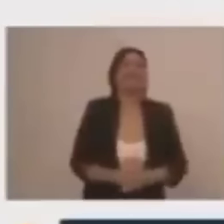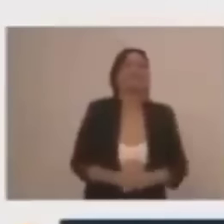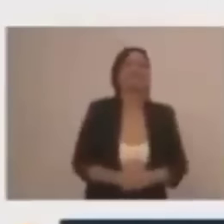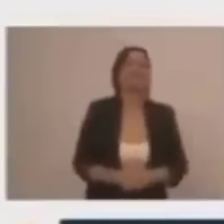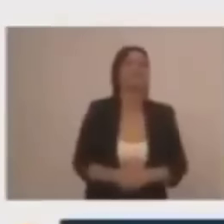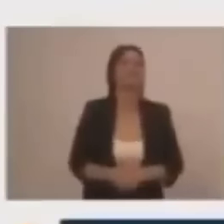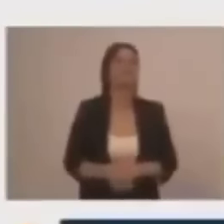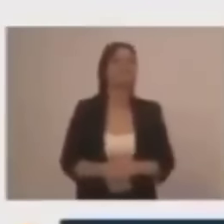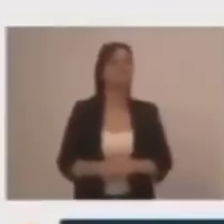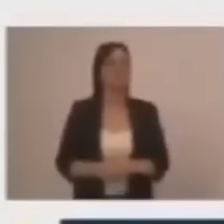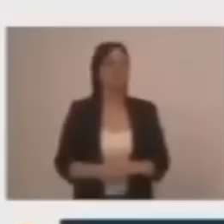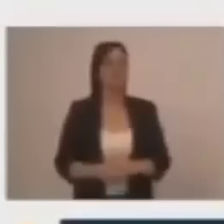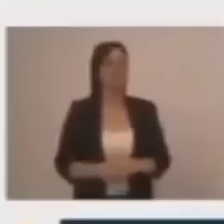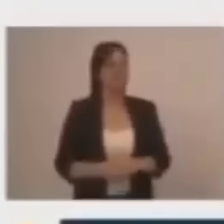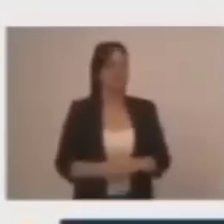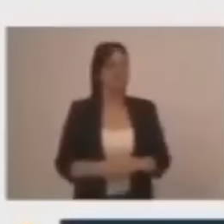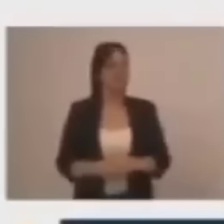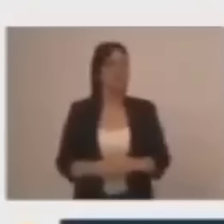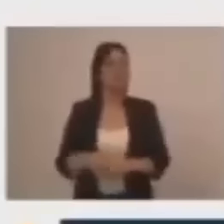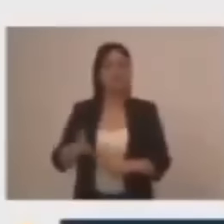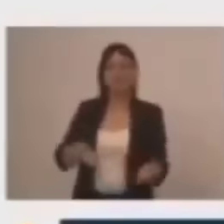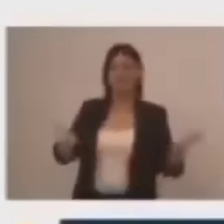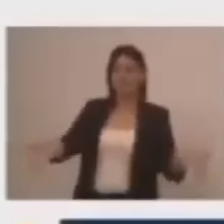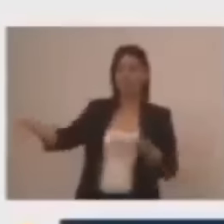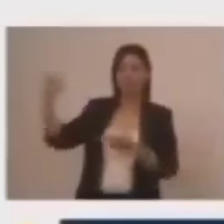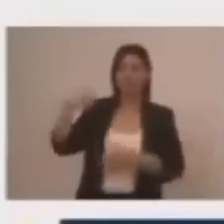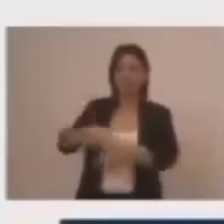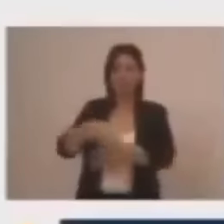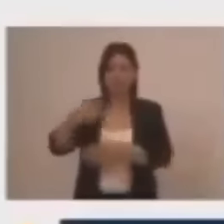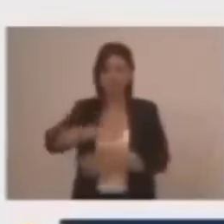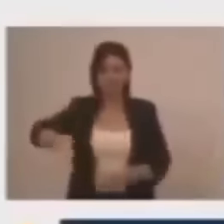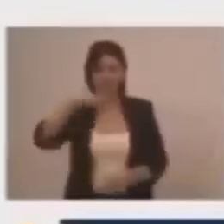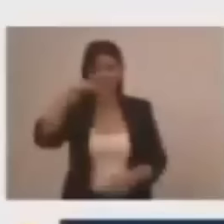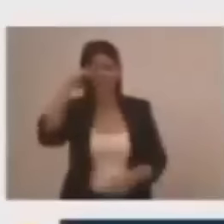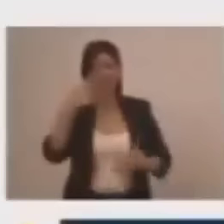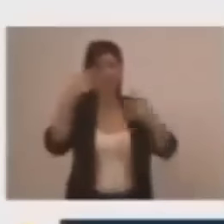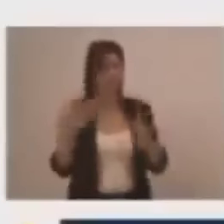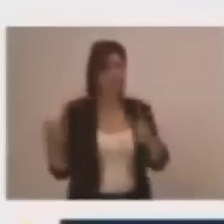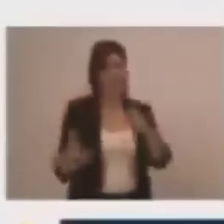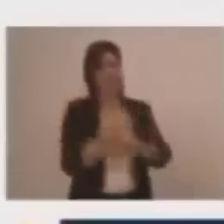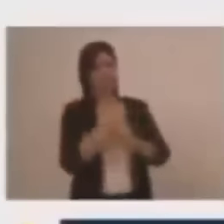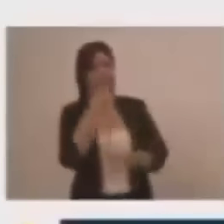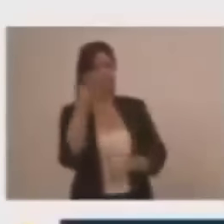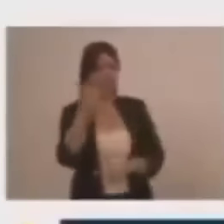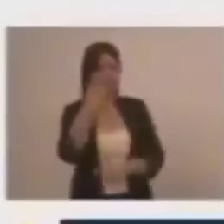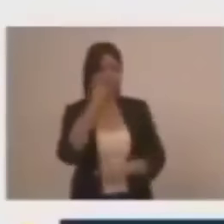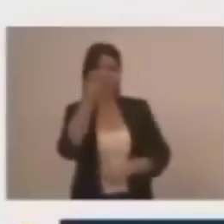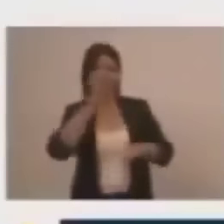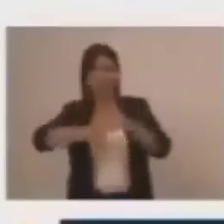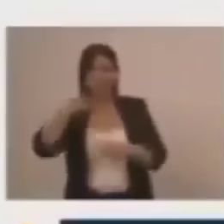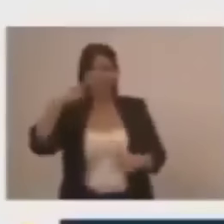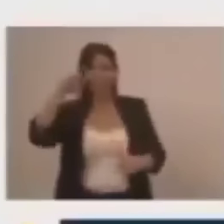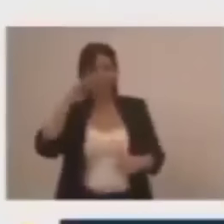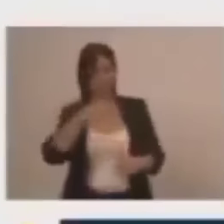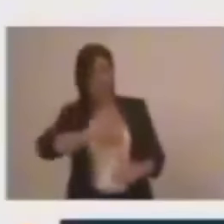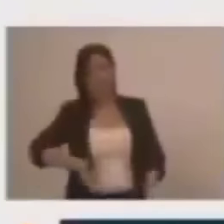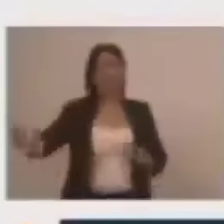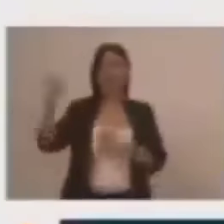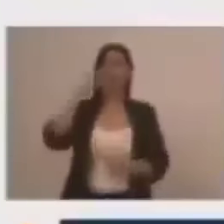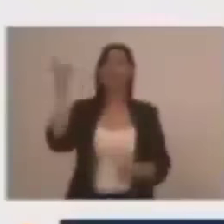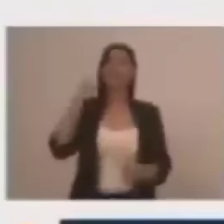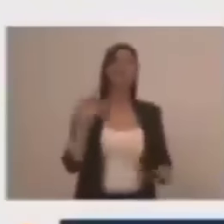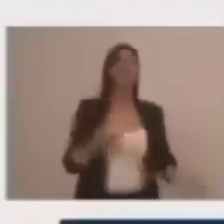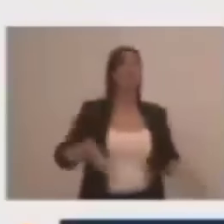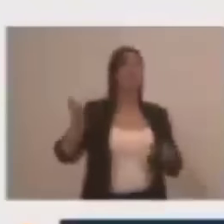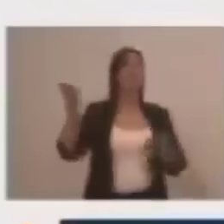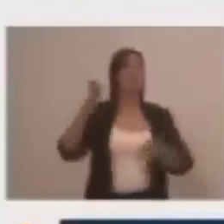discurso estúpido el señor. Vayan por ello, señores, porque tarde o temprano estas personas van a hacer quebrar a Medellín. Escuchen